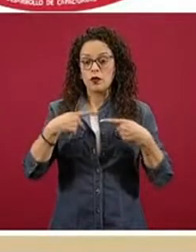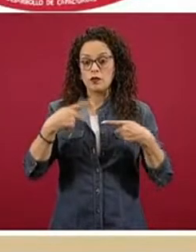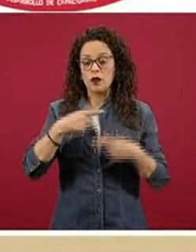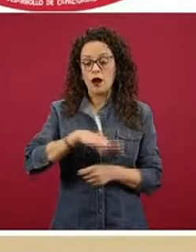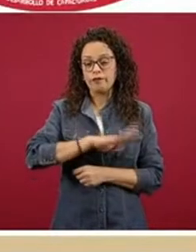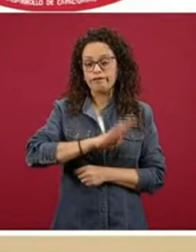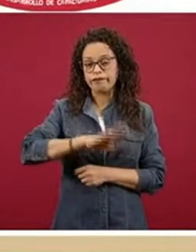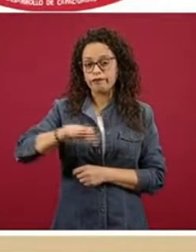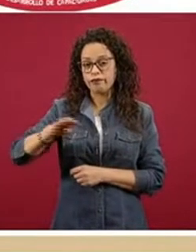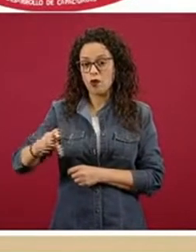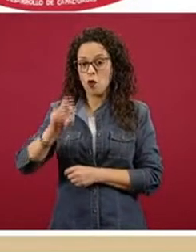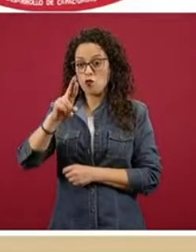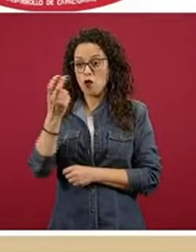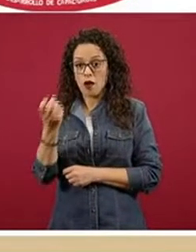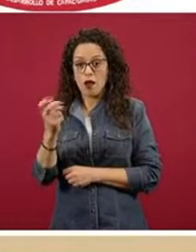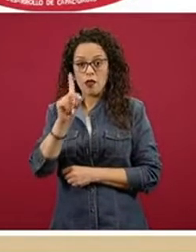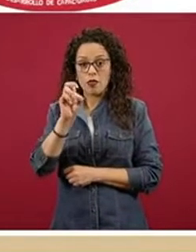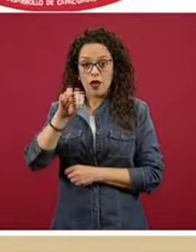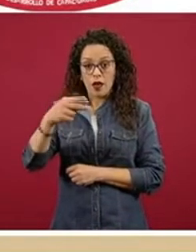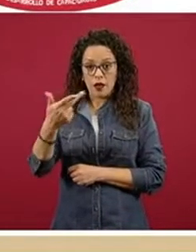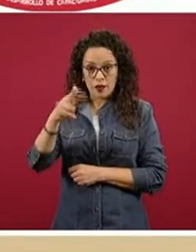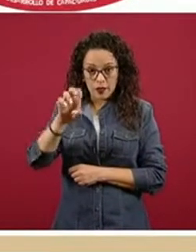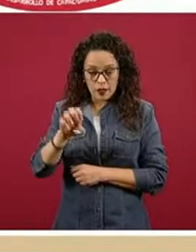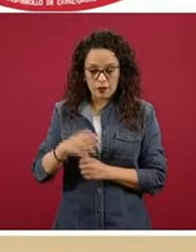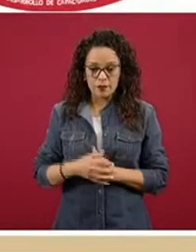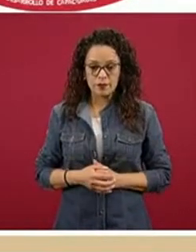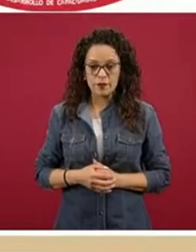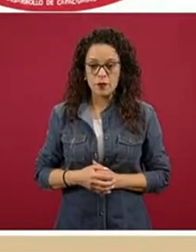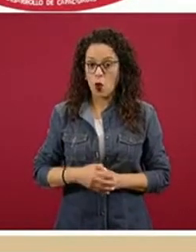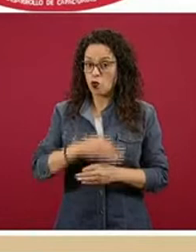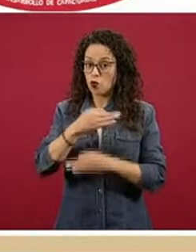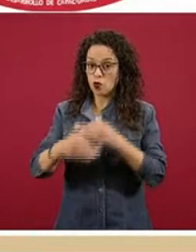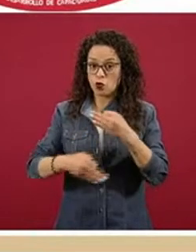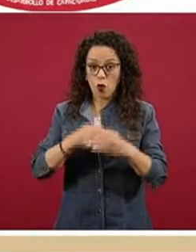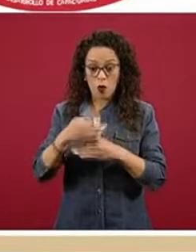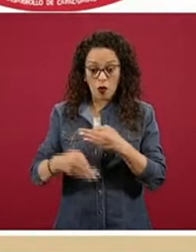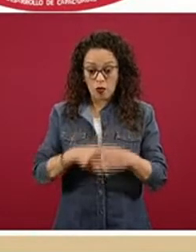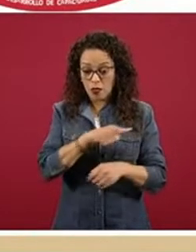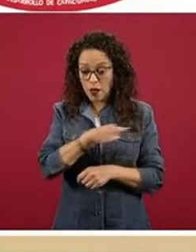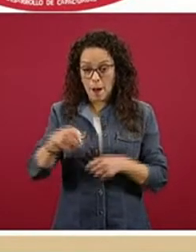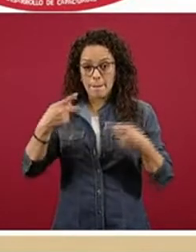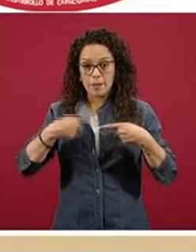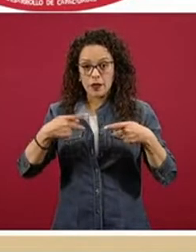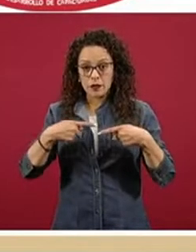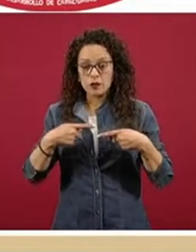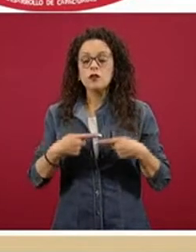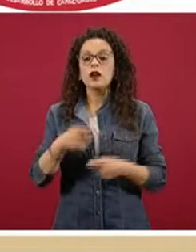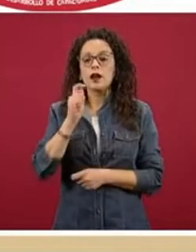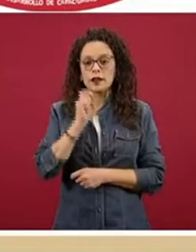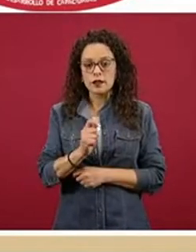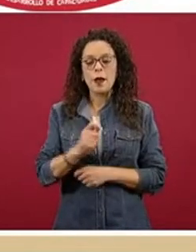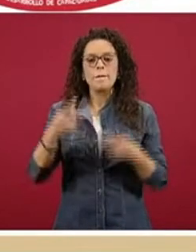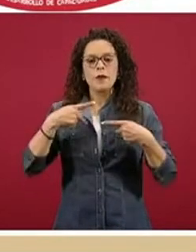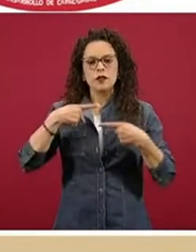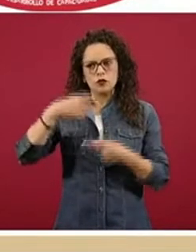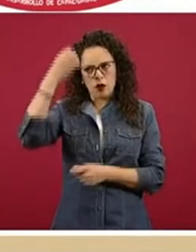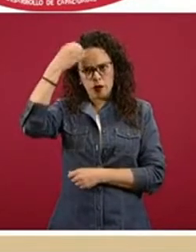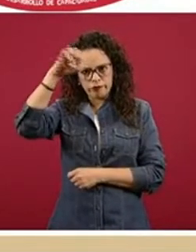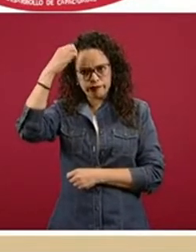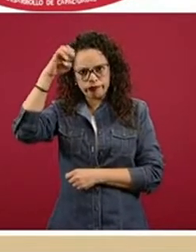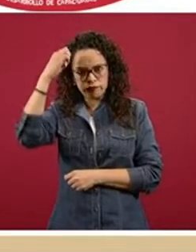los casos o todas las defunciones por dengue pasan por un proceso de dictaminación por un grupo de expertos